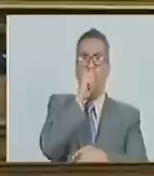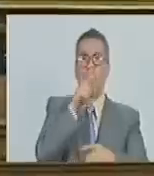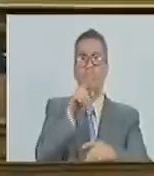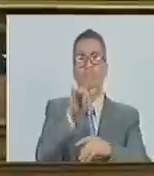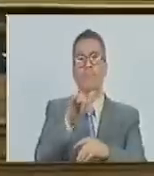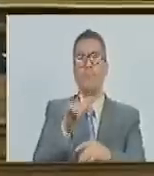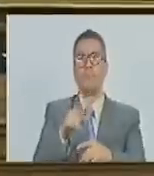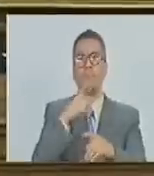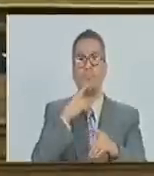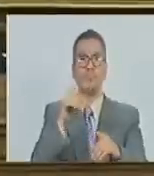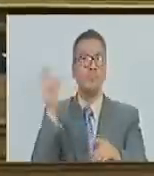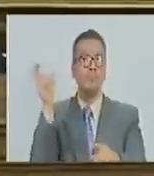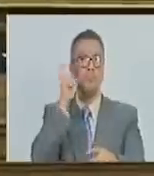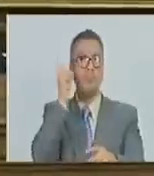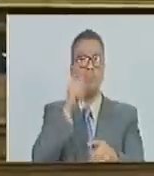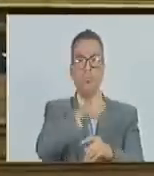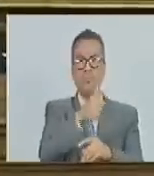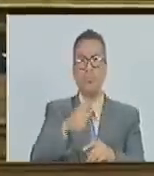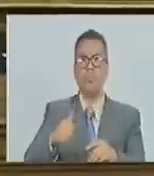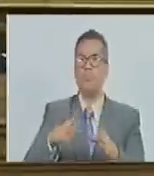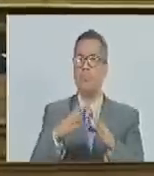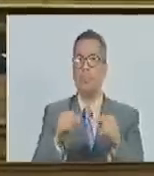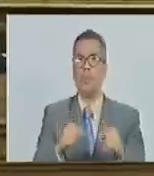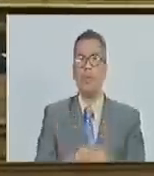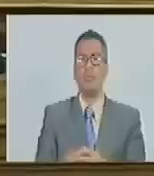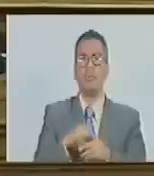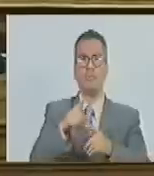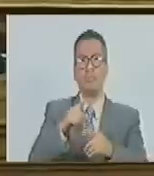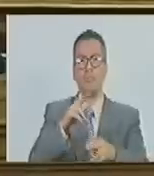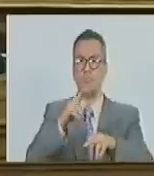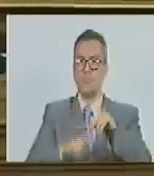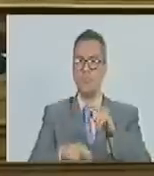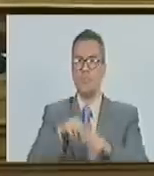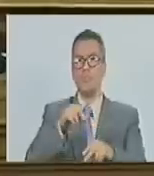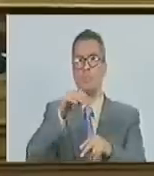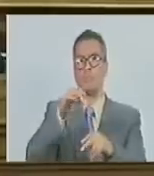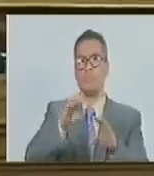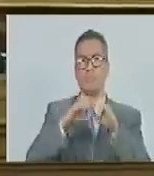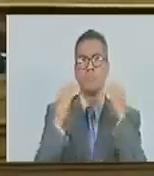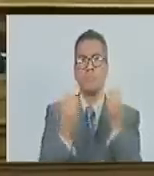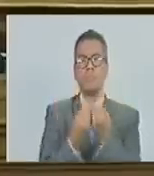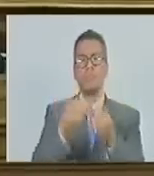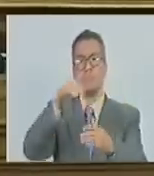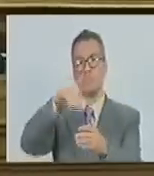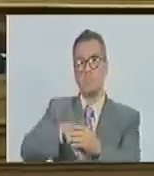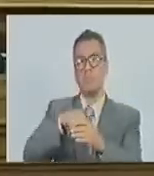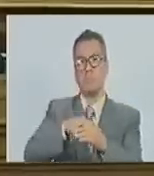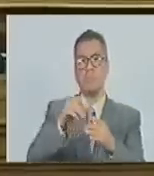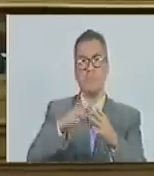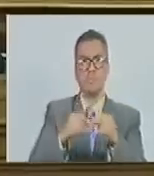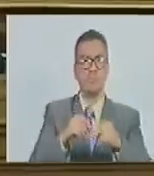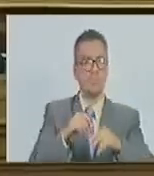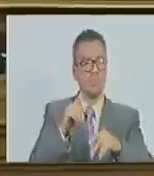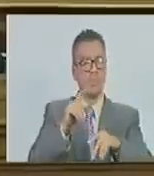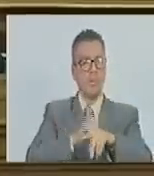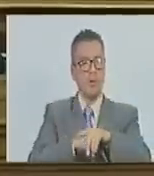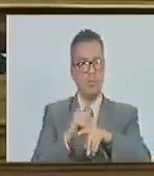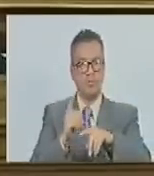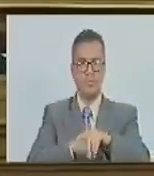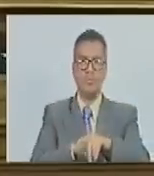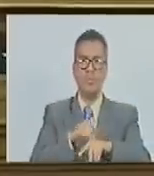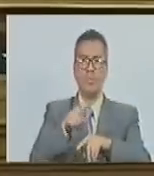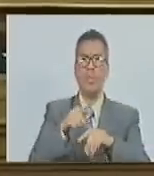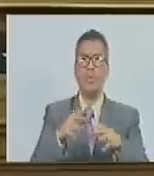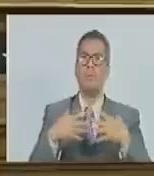el mismo don de escuchar a todas y a todos, para que se conforme ese comité de postulaciones de manera perentoria y para